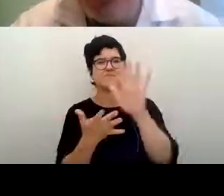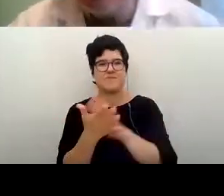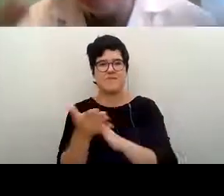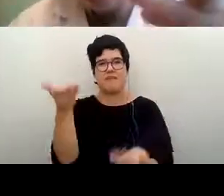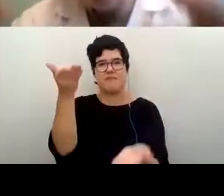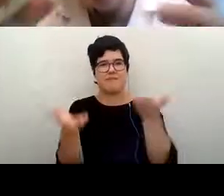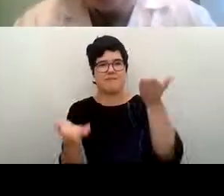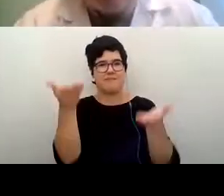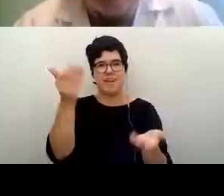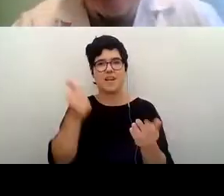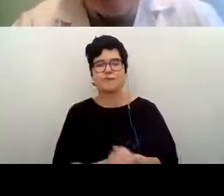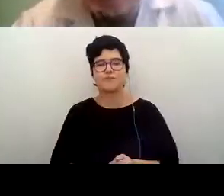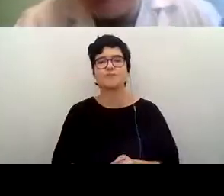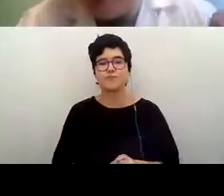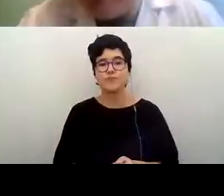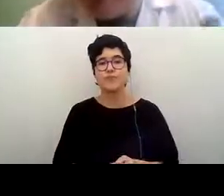este